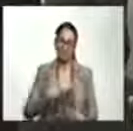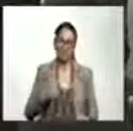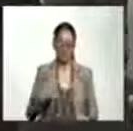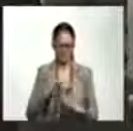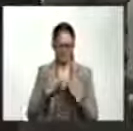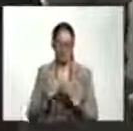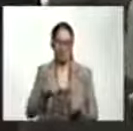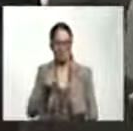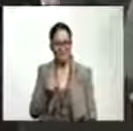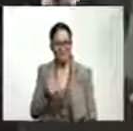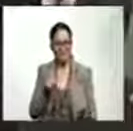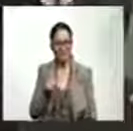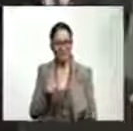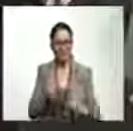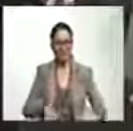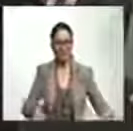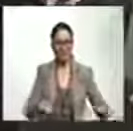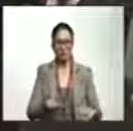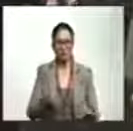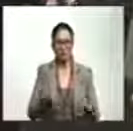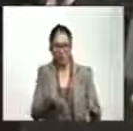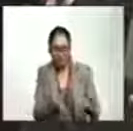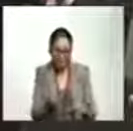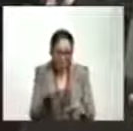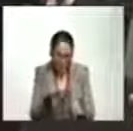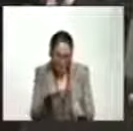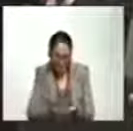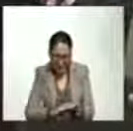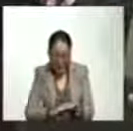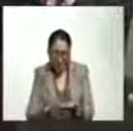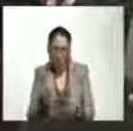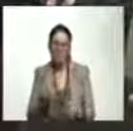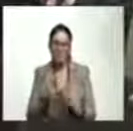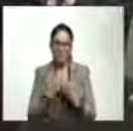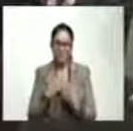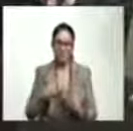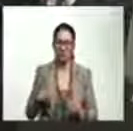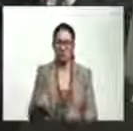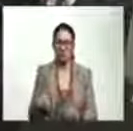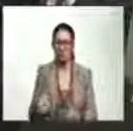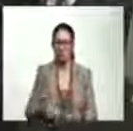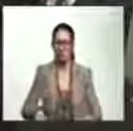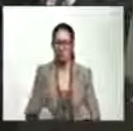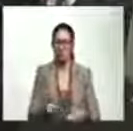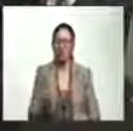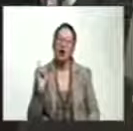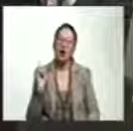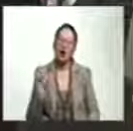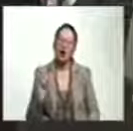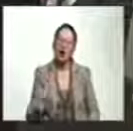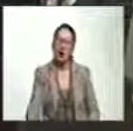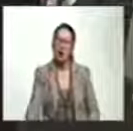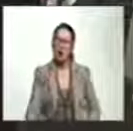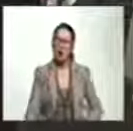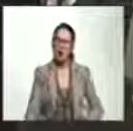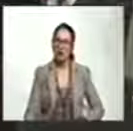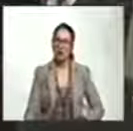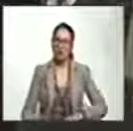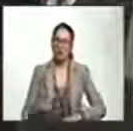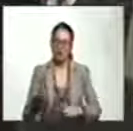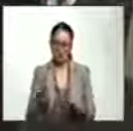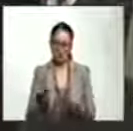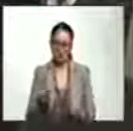cuota de sostenimiento de esos canales, cuota de sostenimiento en años cuando les dan sostenimiento y en